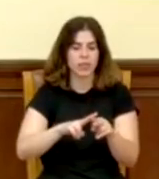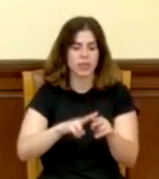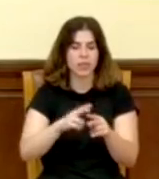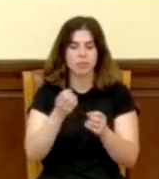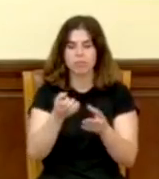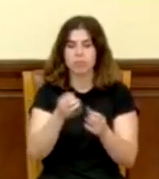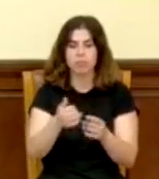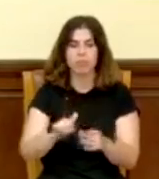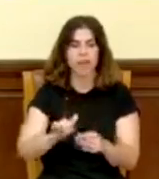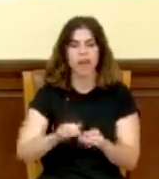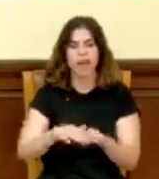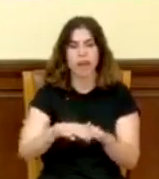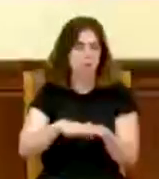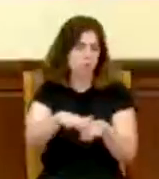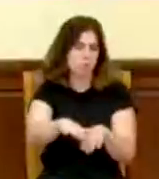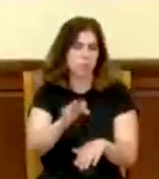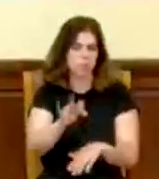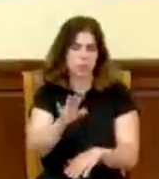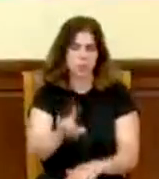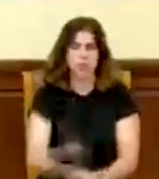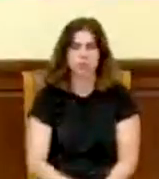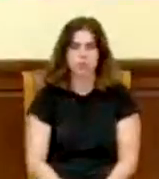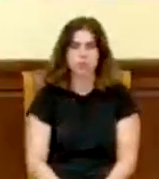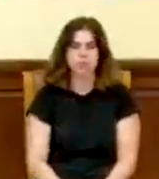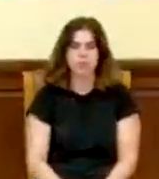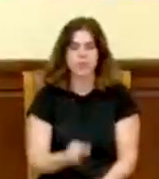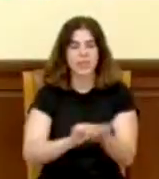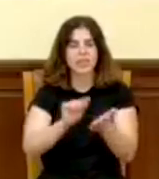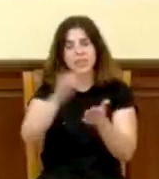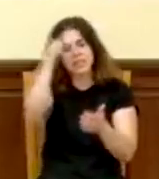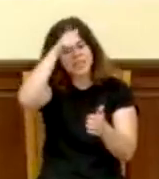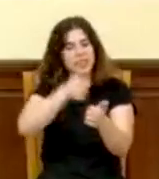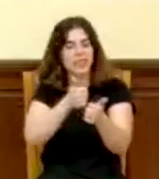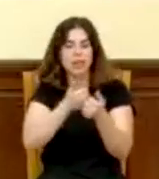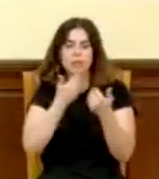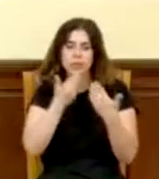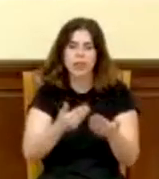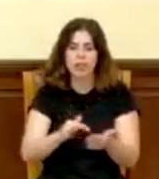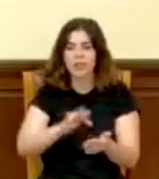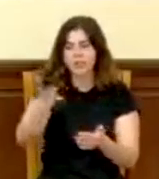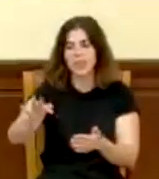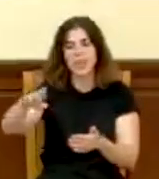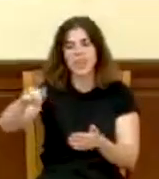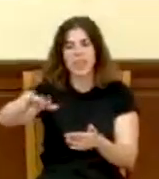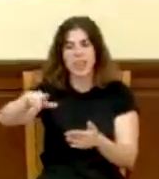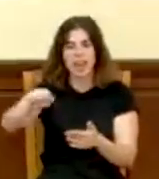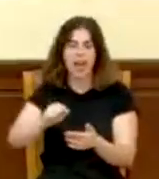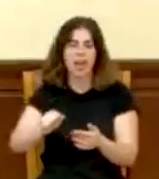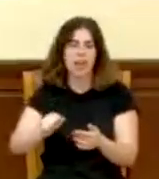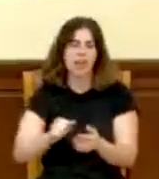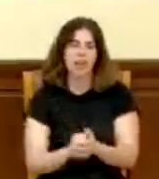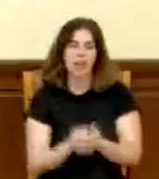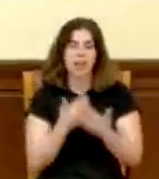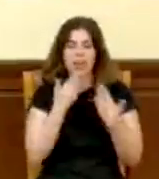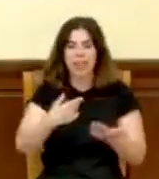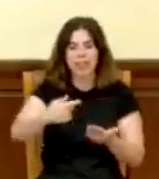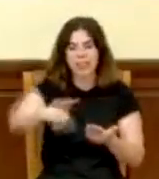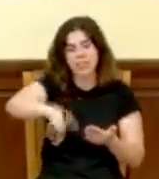intervención. Muchas gracias, señor secretario. Señor Rodríguez Rivera, tiene la palabra. Gracias, señor presidente. Pues al igual que